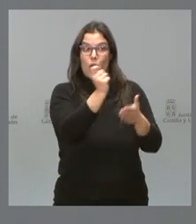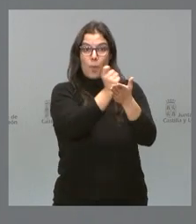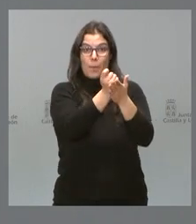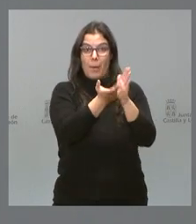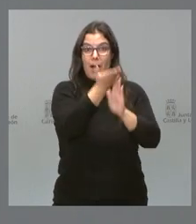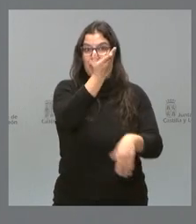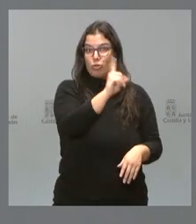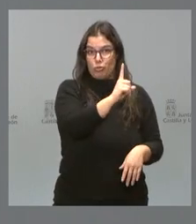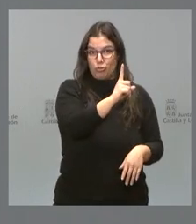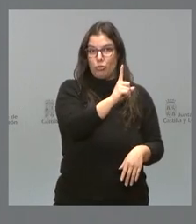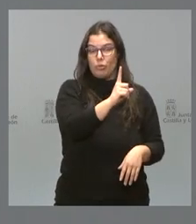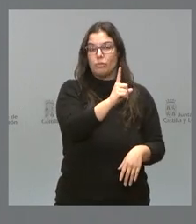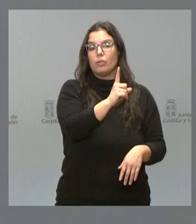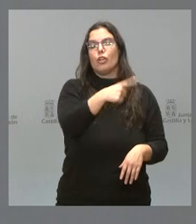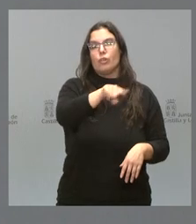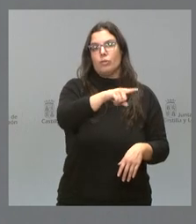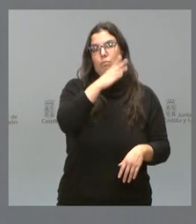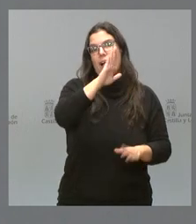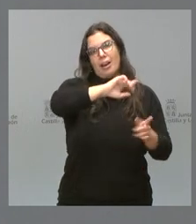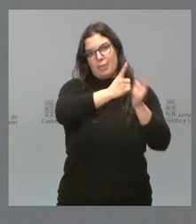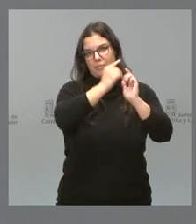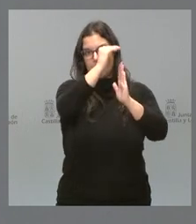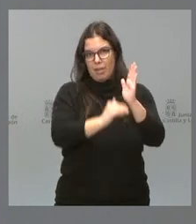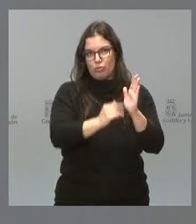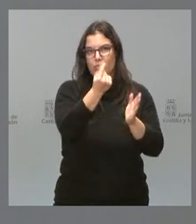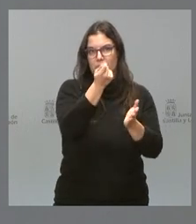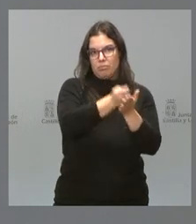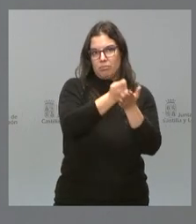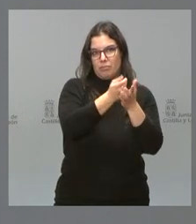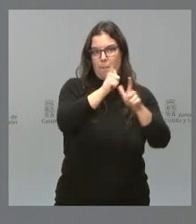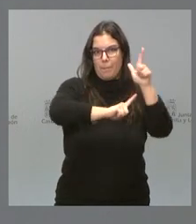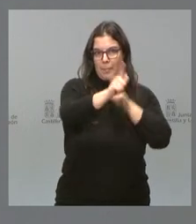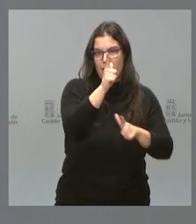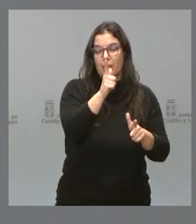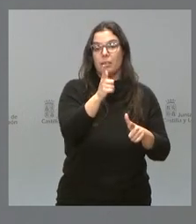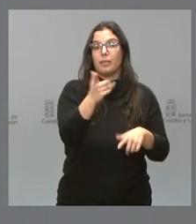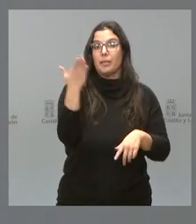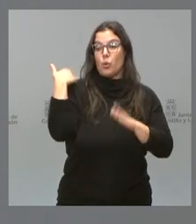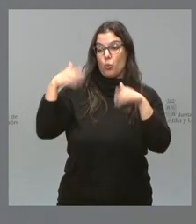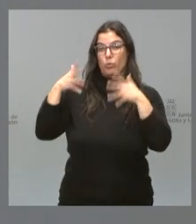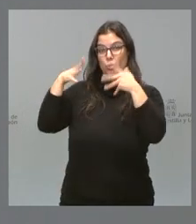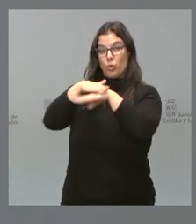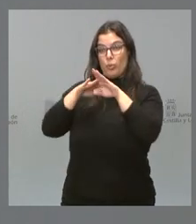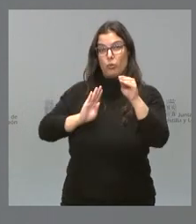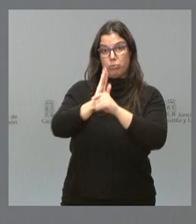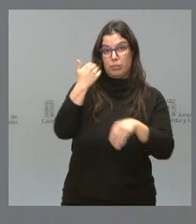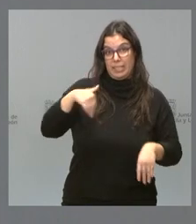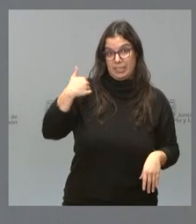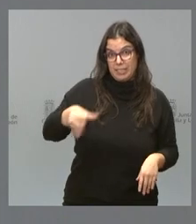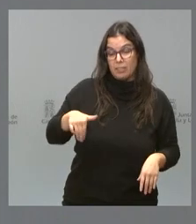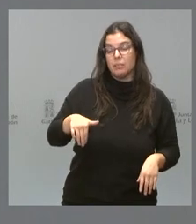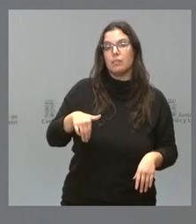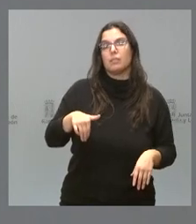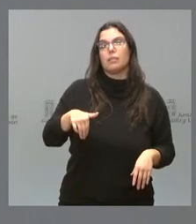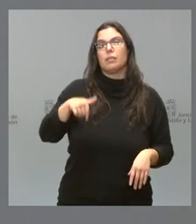su tarifa Porque esa tarifa sean ustedes que se ha rebajado este esta ayuda se une a la que dimos en el último consejo de gobierno aquella era para el año 2022